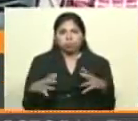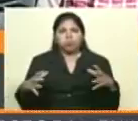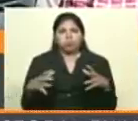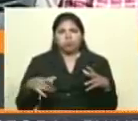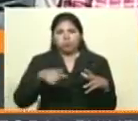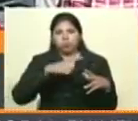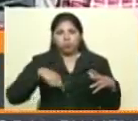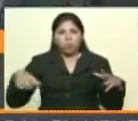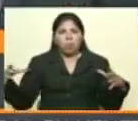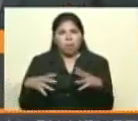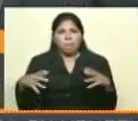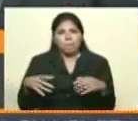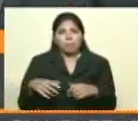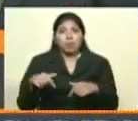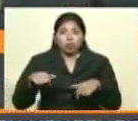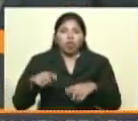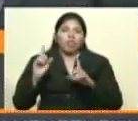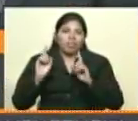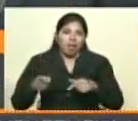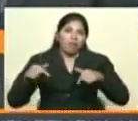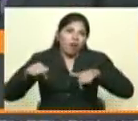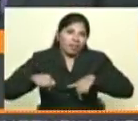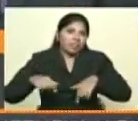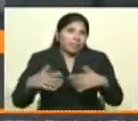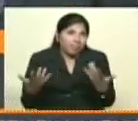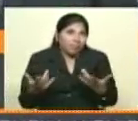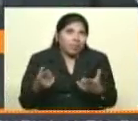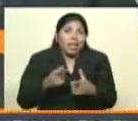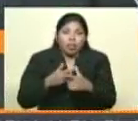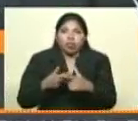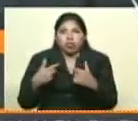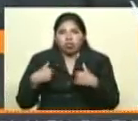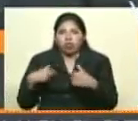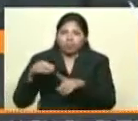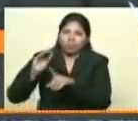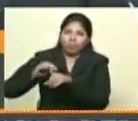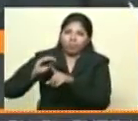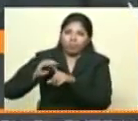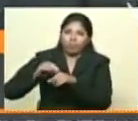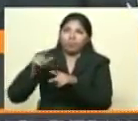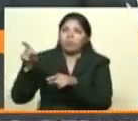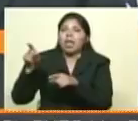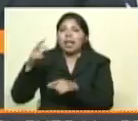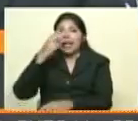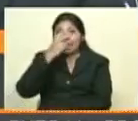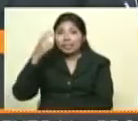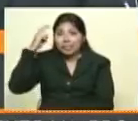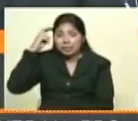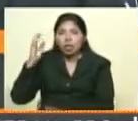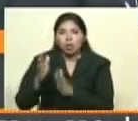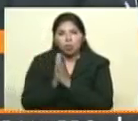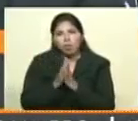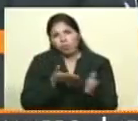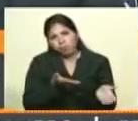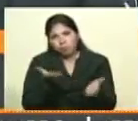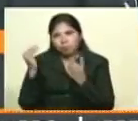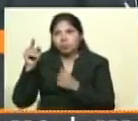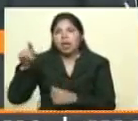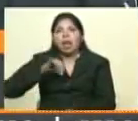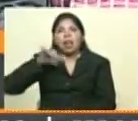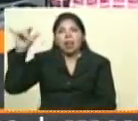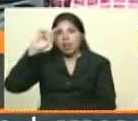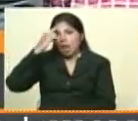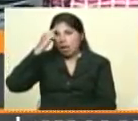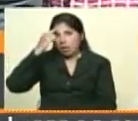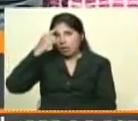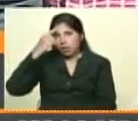FEPATRIA, estuviera aquí. Por eso mandé al canciller a representarnos en la India, mientras nosotros cumplimos